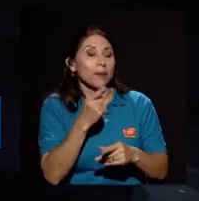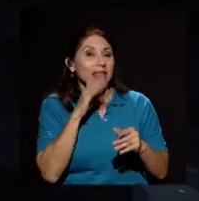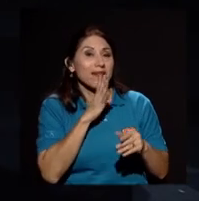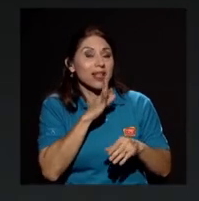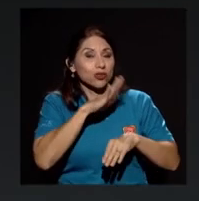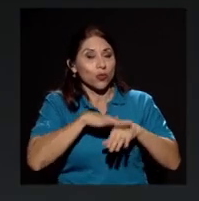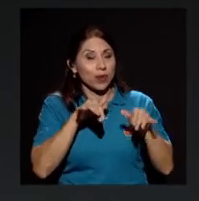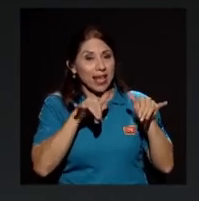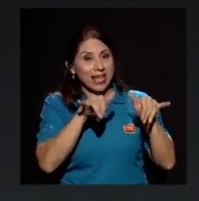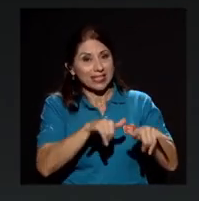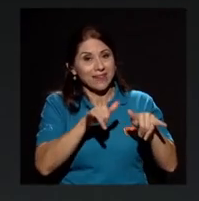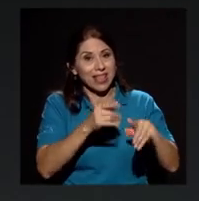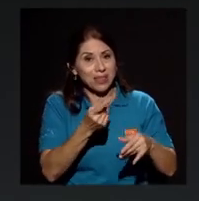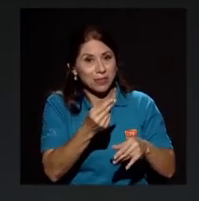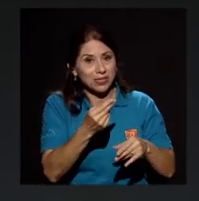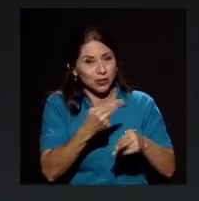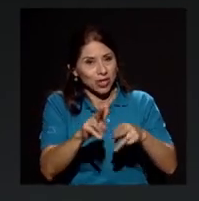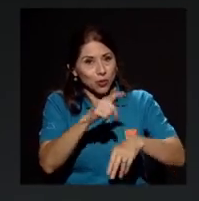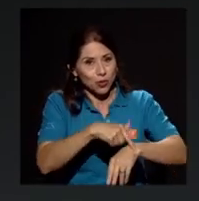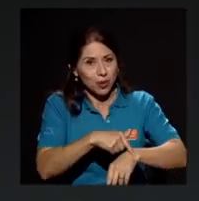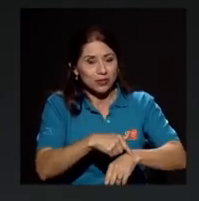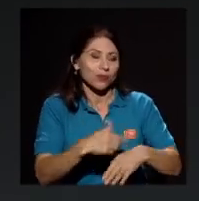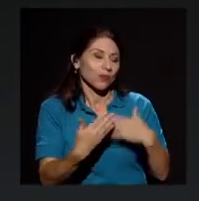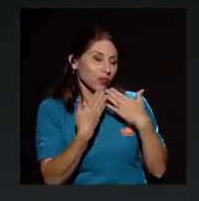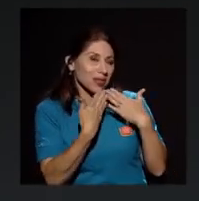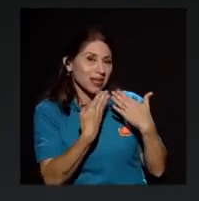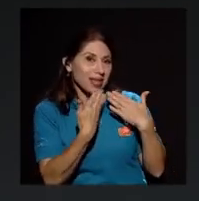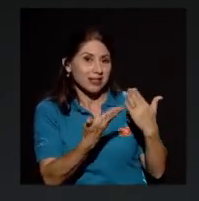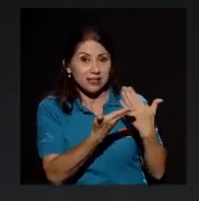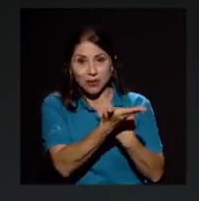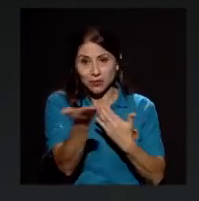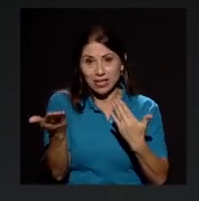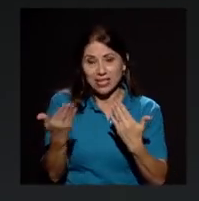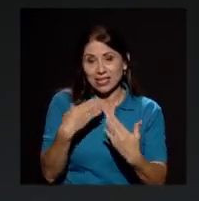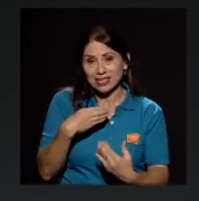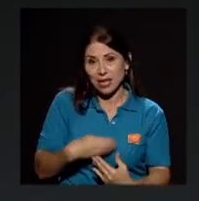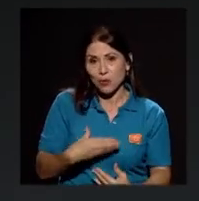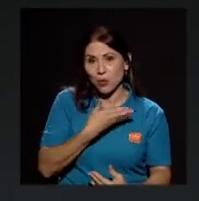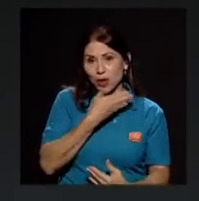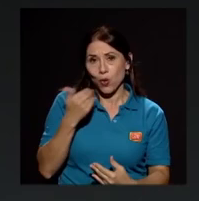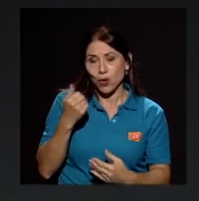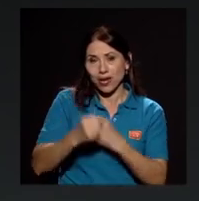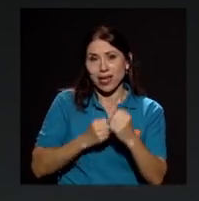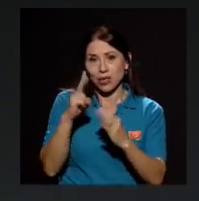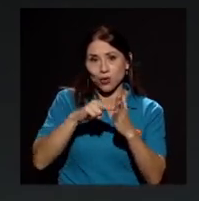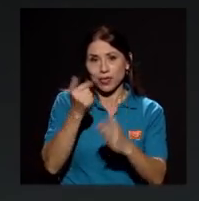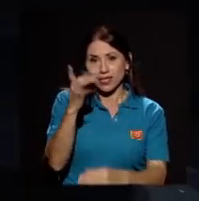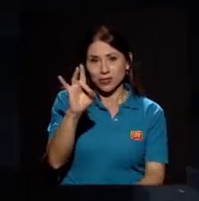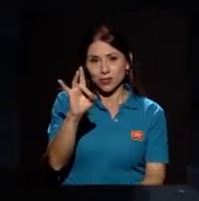josé luís a las amigas y amigos les decíamos de nuevo lo mejor en 2018